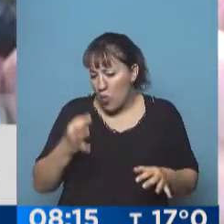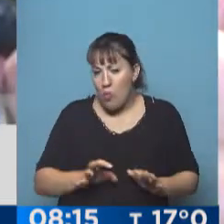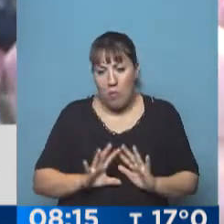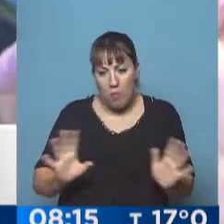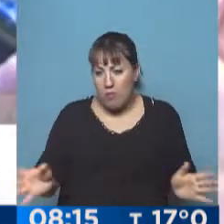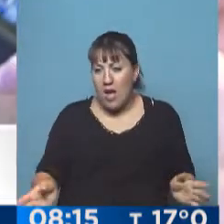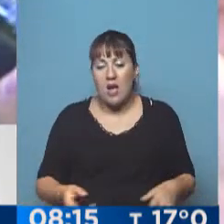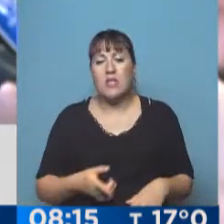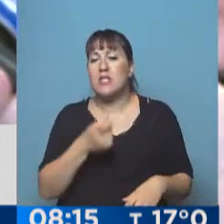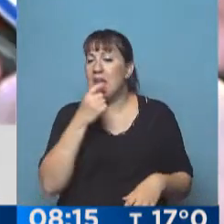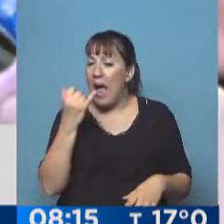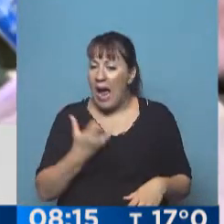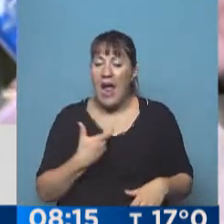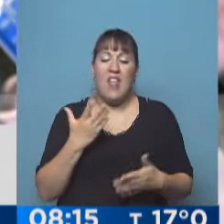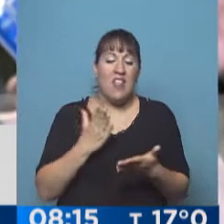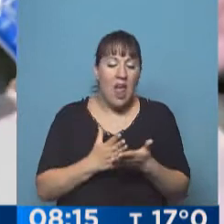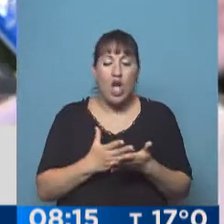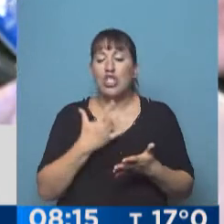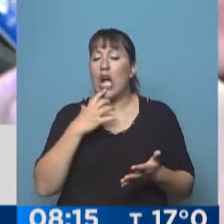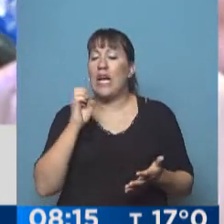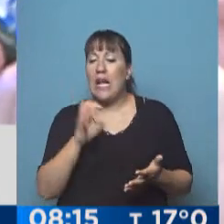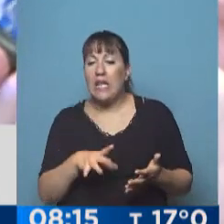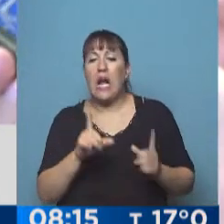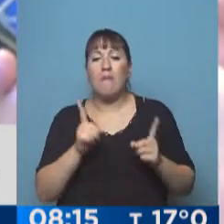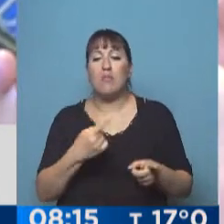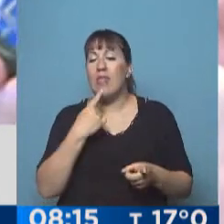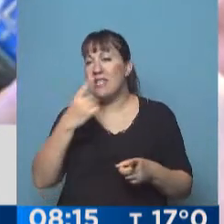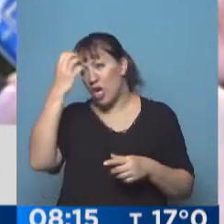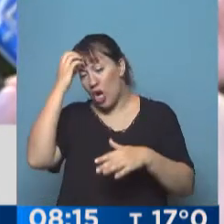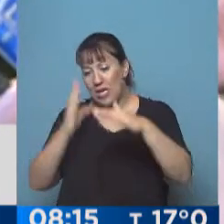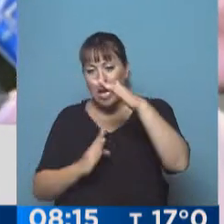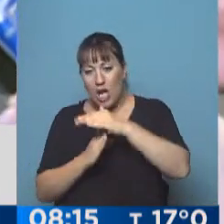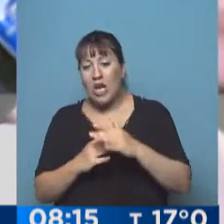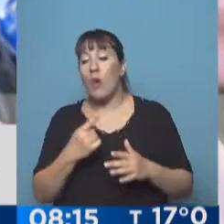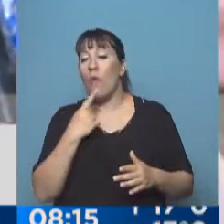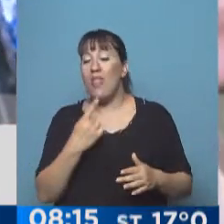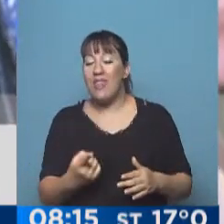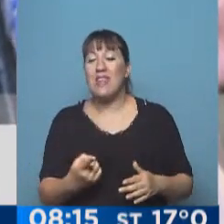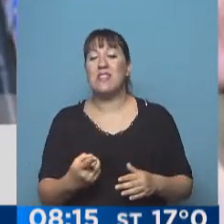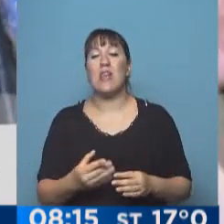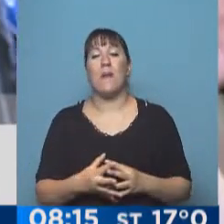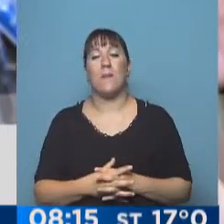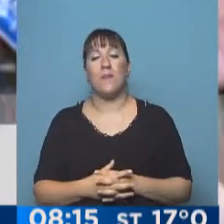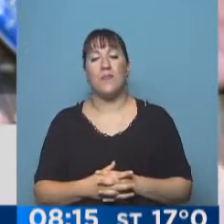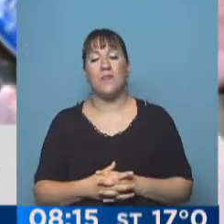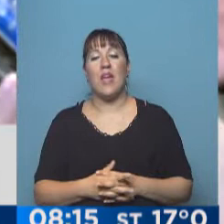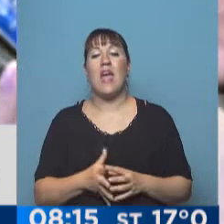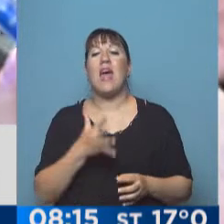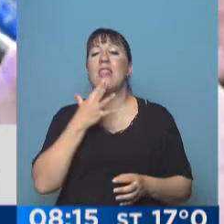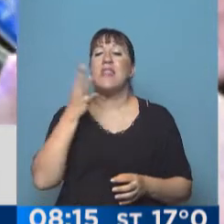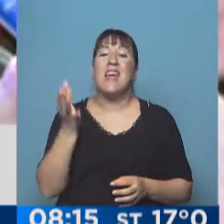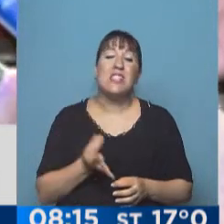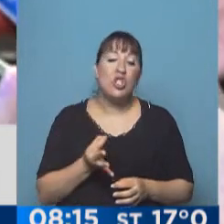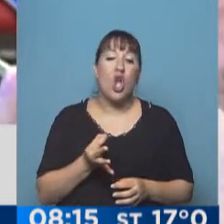por más que uno tenga derecho a criticarla como ha dicho la volví a corte en el fallo risso cuando dice que las las decisiones